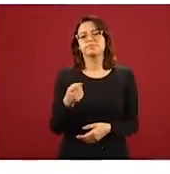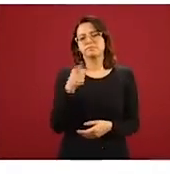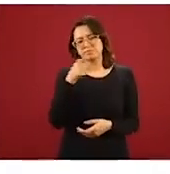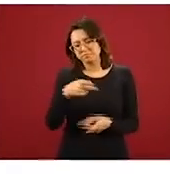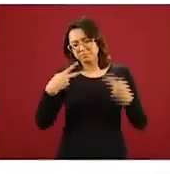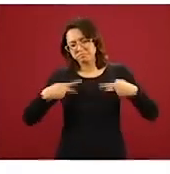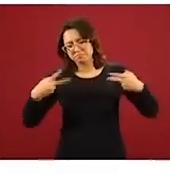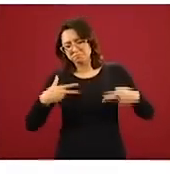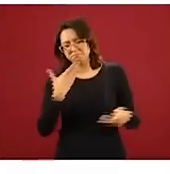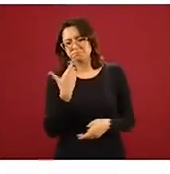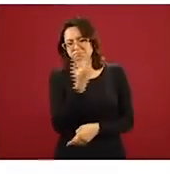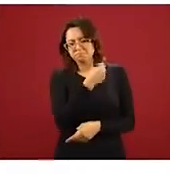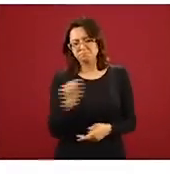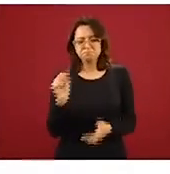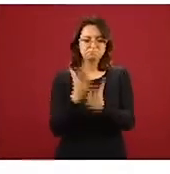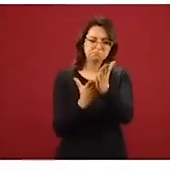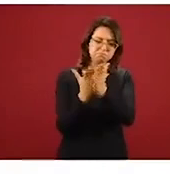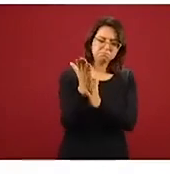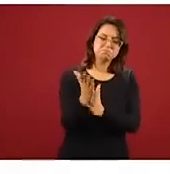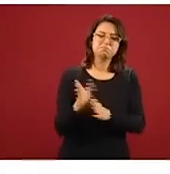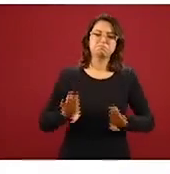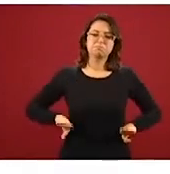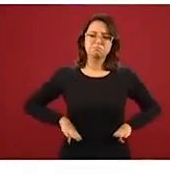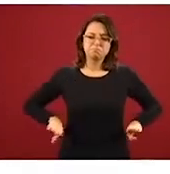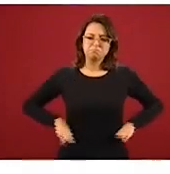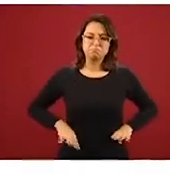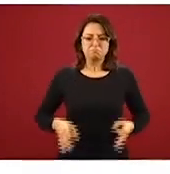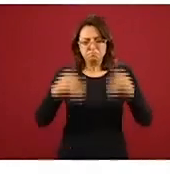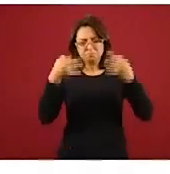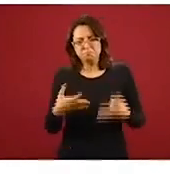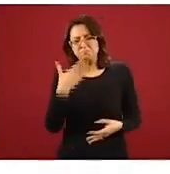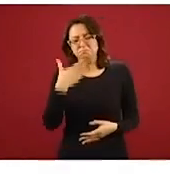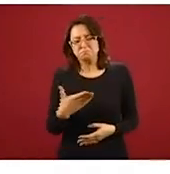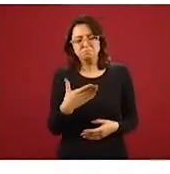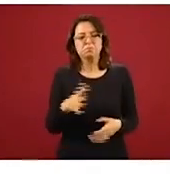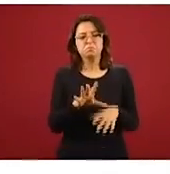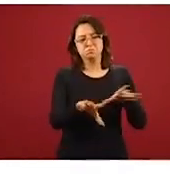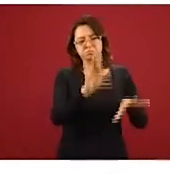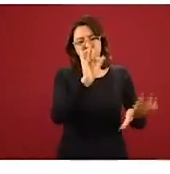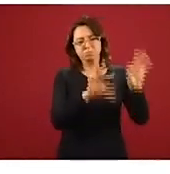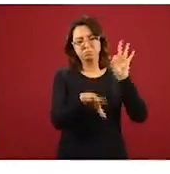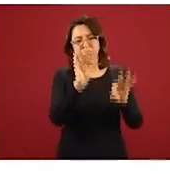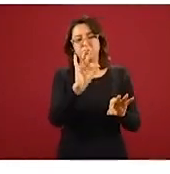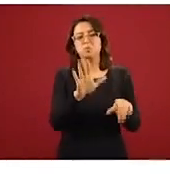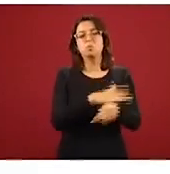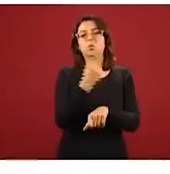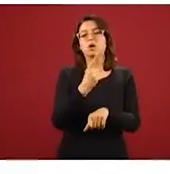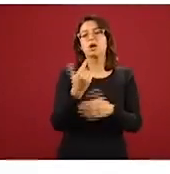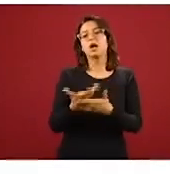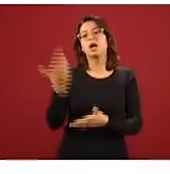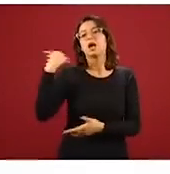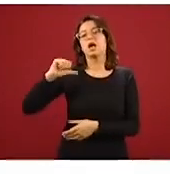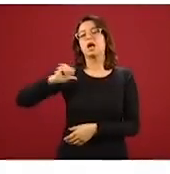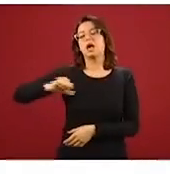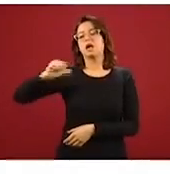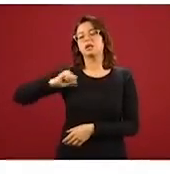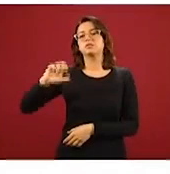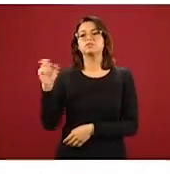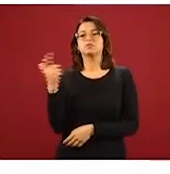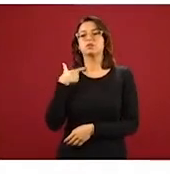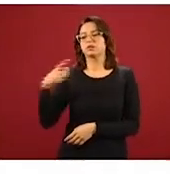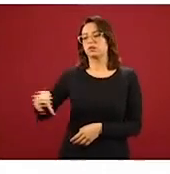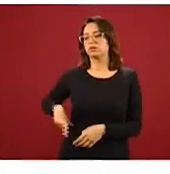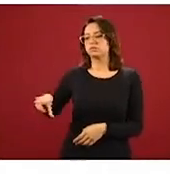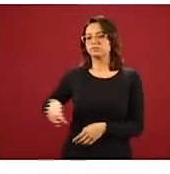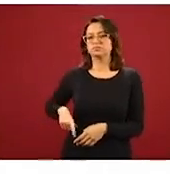lealtad institucional, la capacidad, en contraposición de lo que históricamente era asignaciones discrecionales